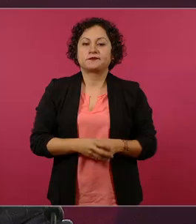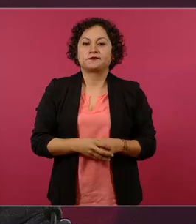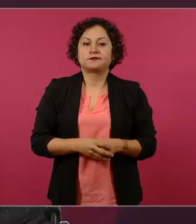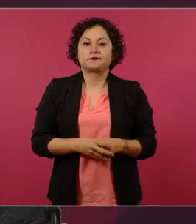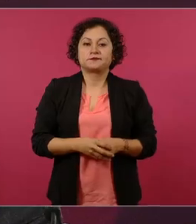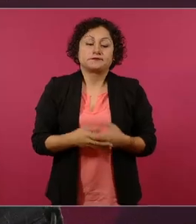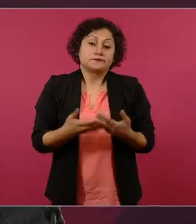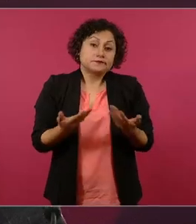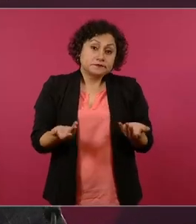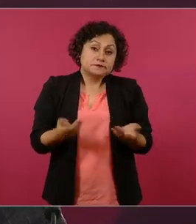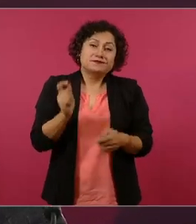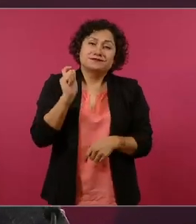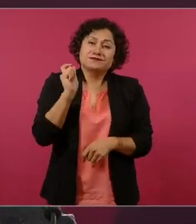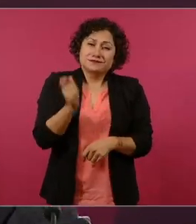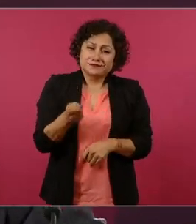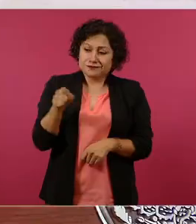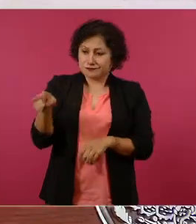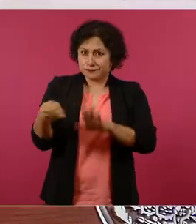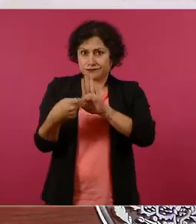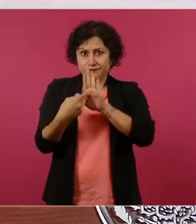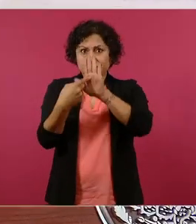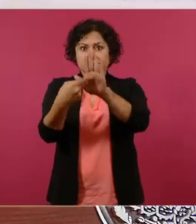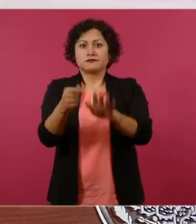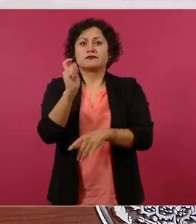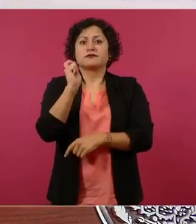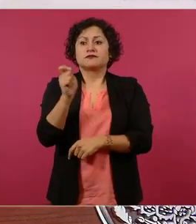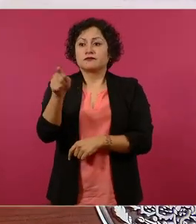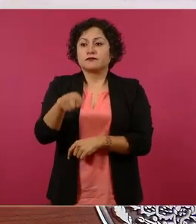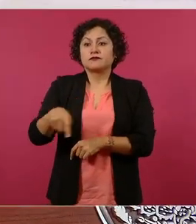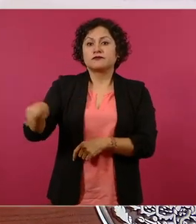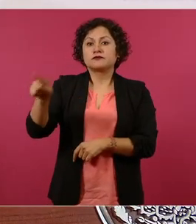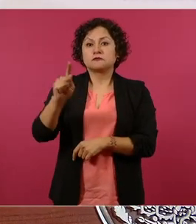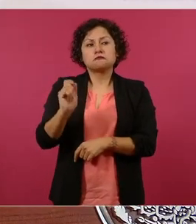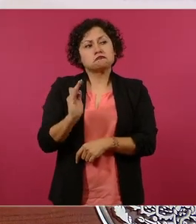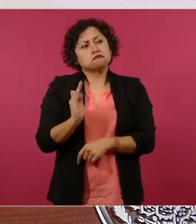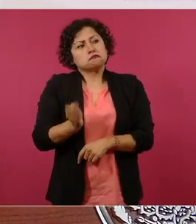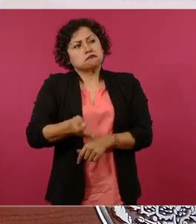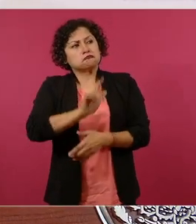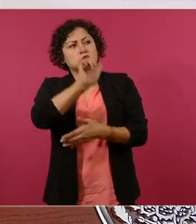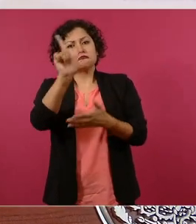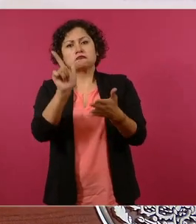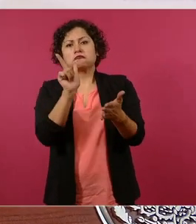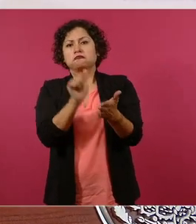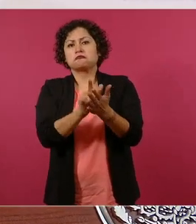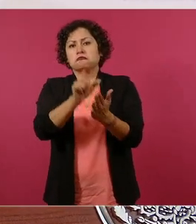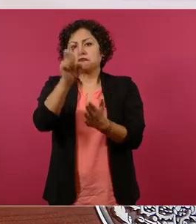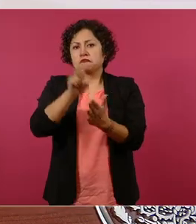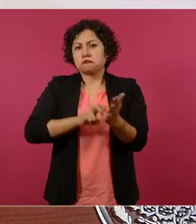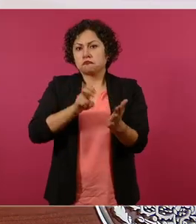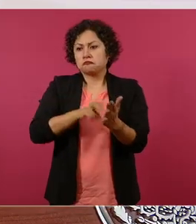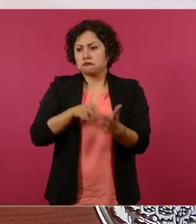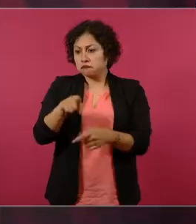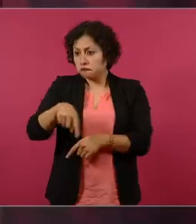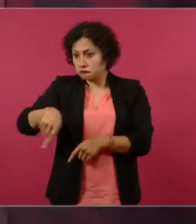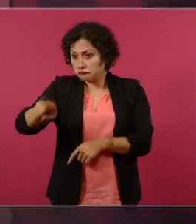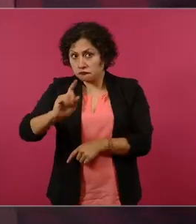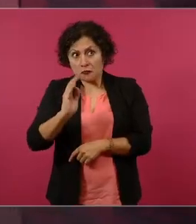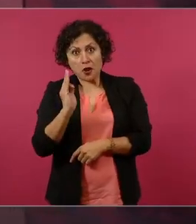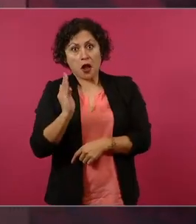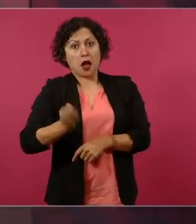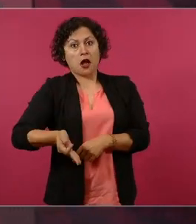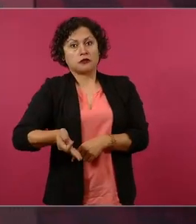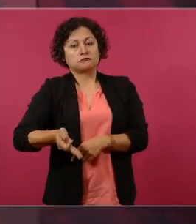de que ellos eh acepten de que es necesario eh